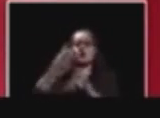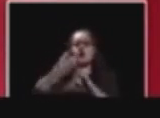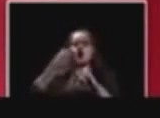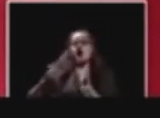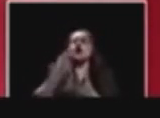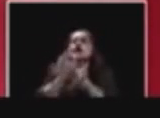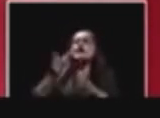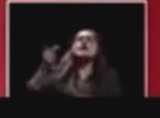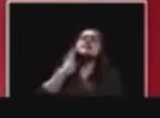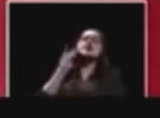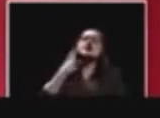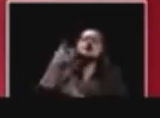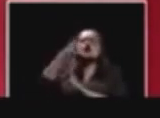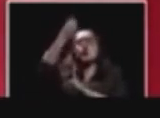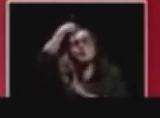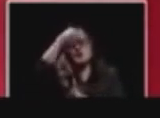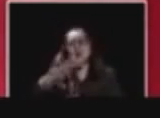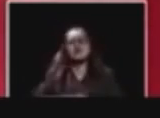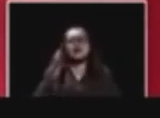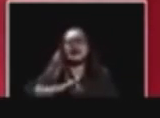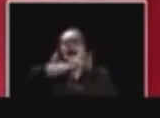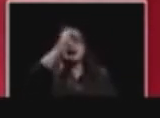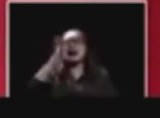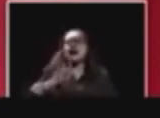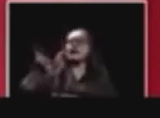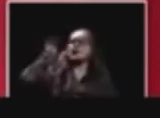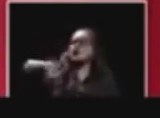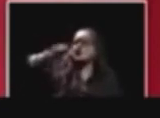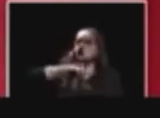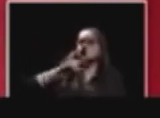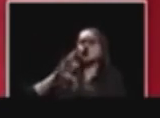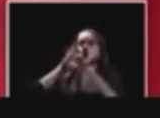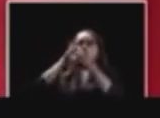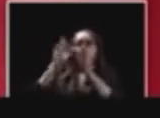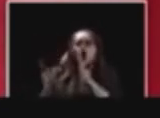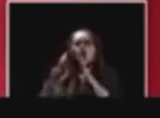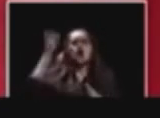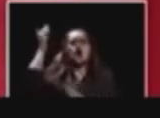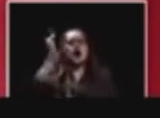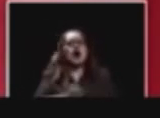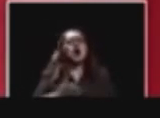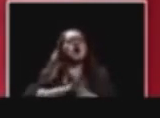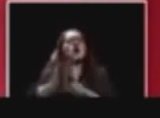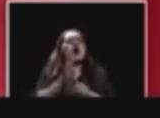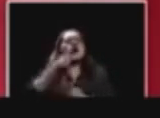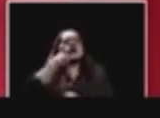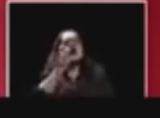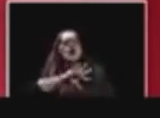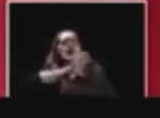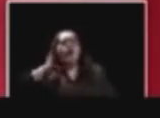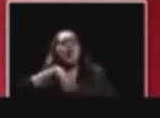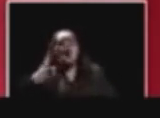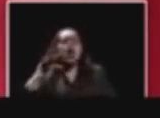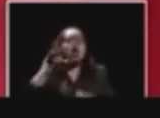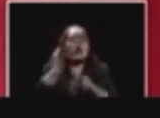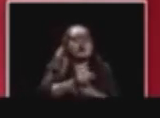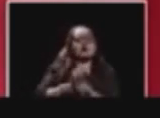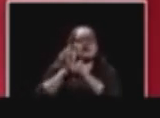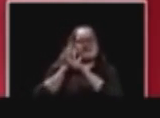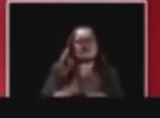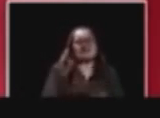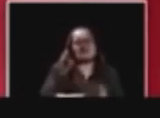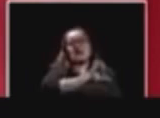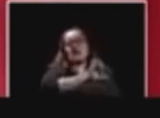libertad política. Nunca más ejerceremos o permitiremos la persecución y la